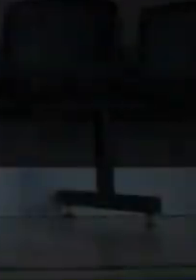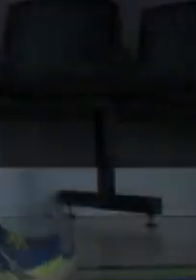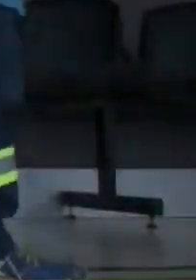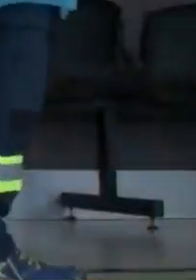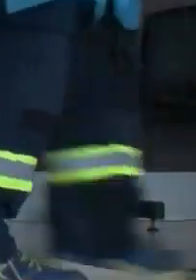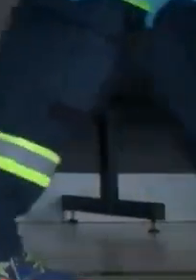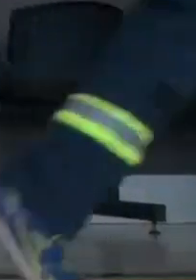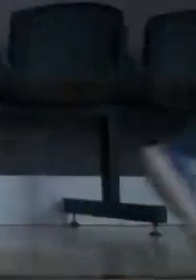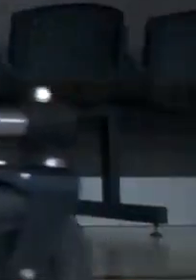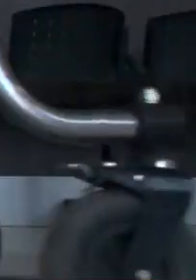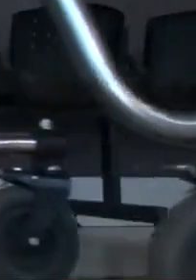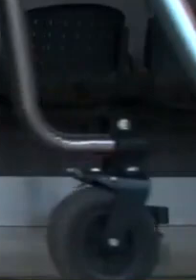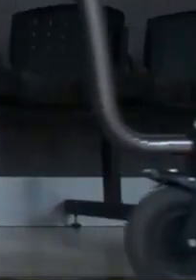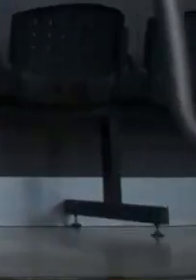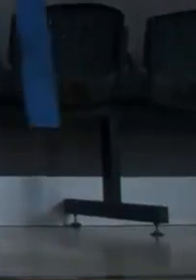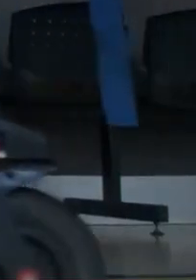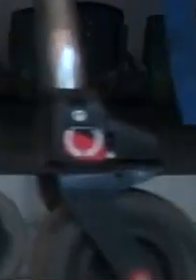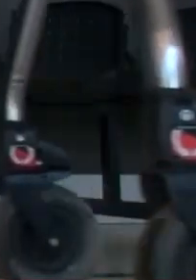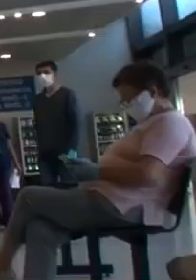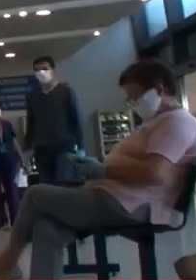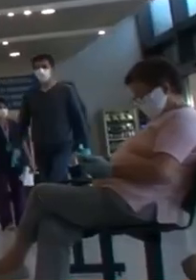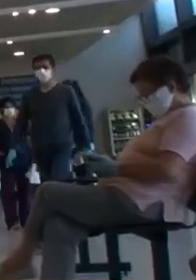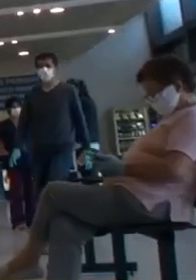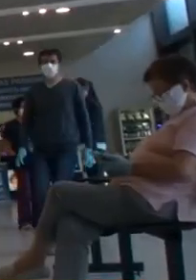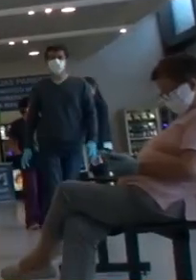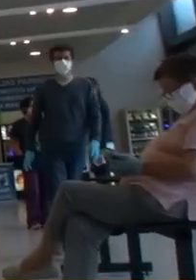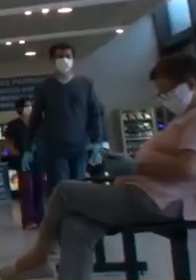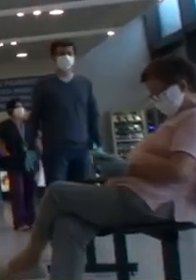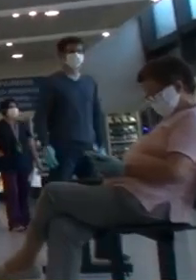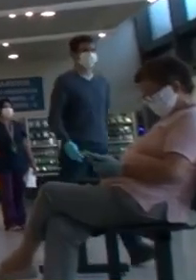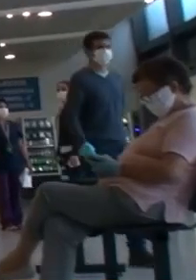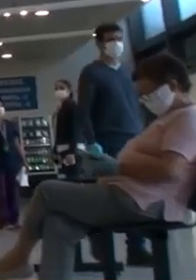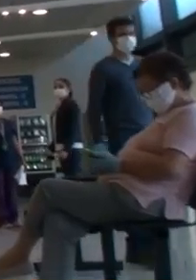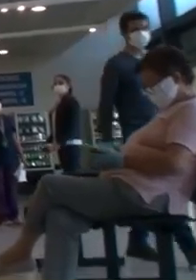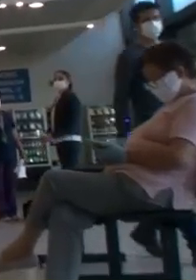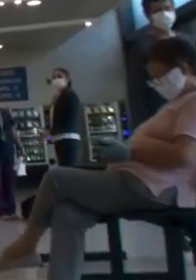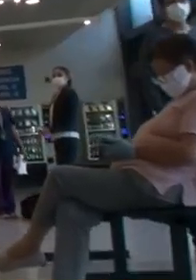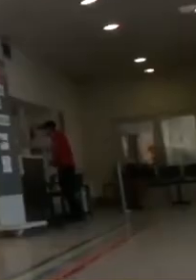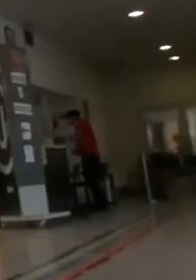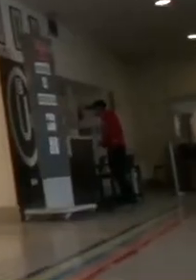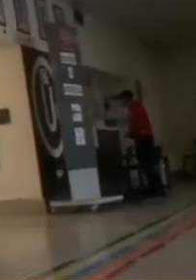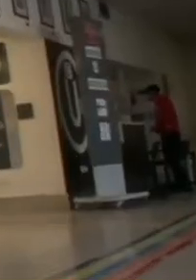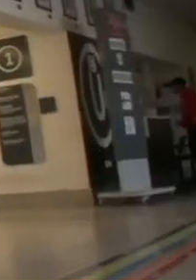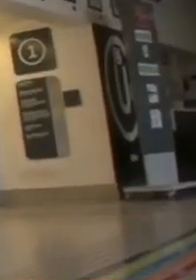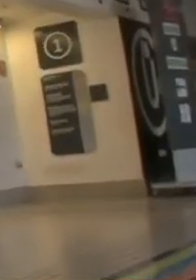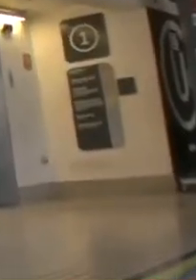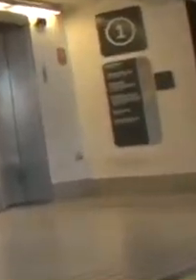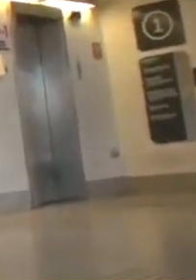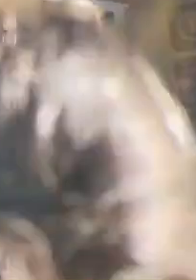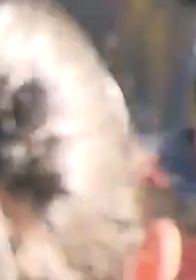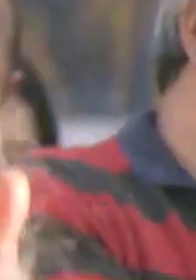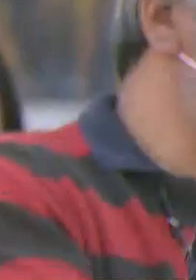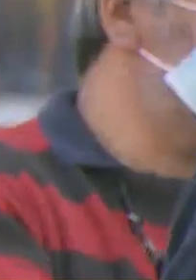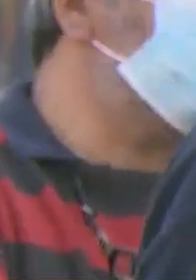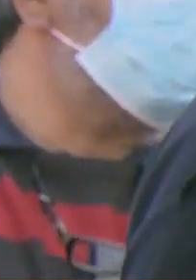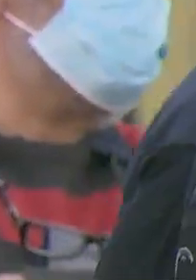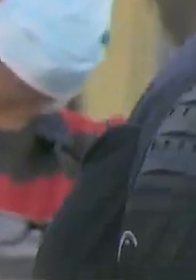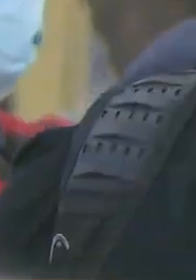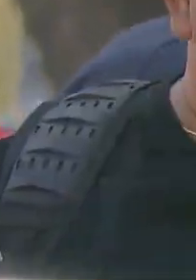finalmente, entran en cuarentena desde el martes a las 22 horas y por 7 días el radio urbano